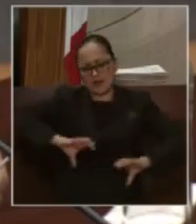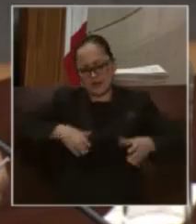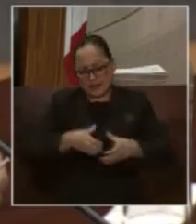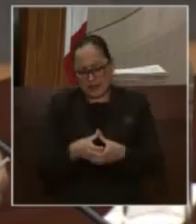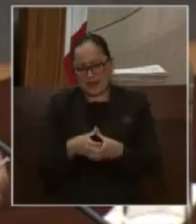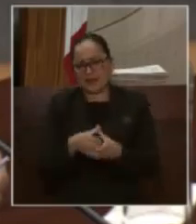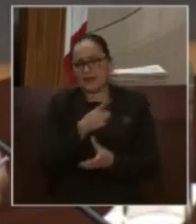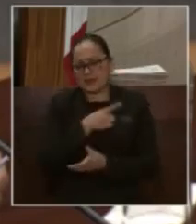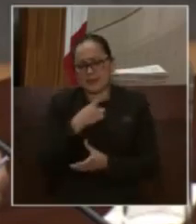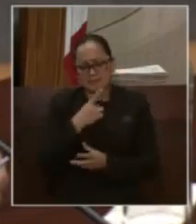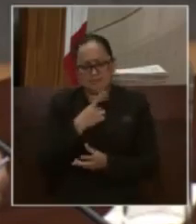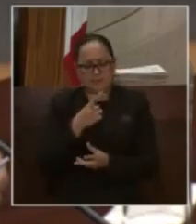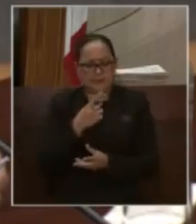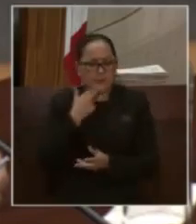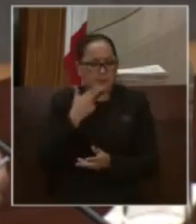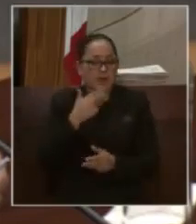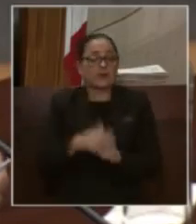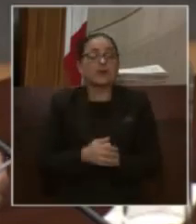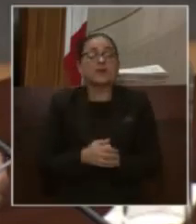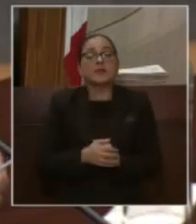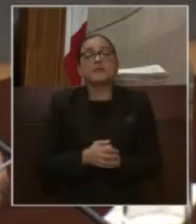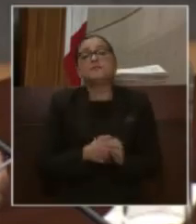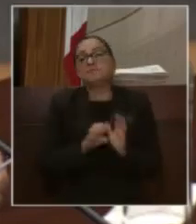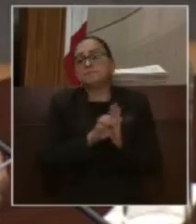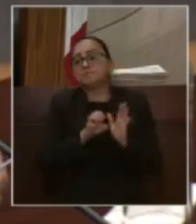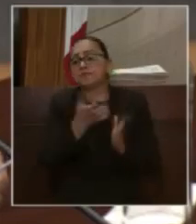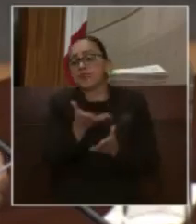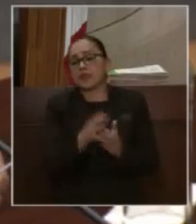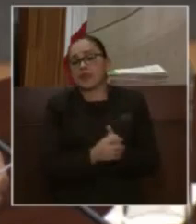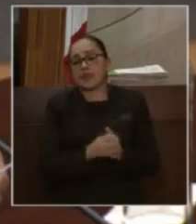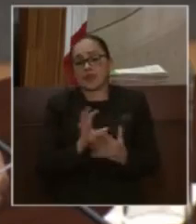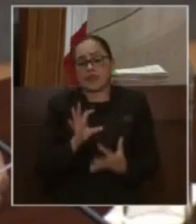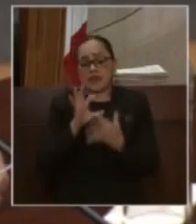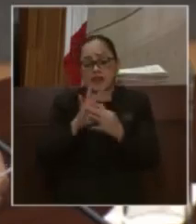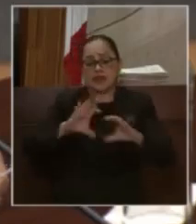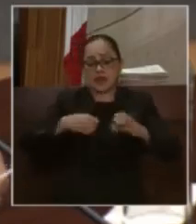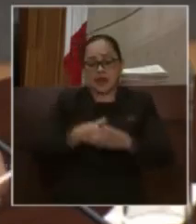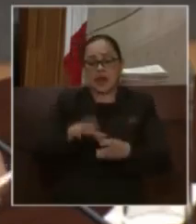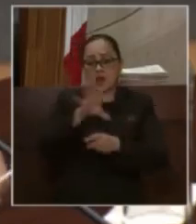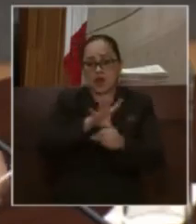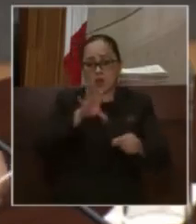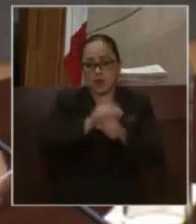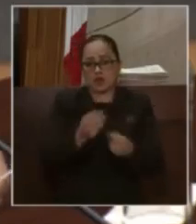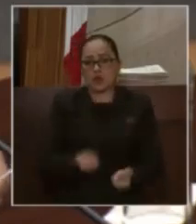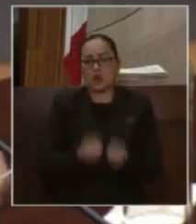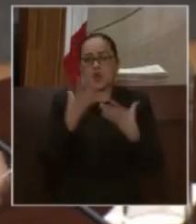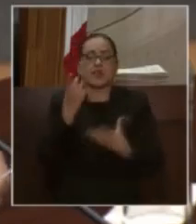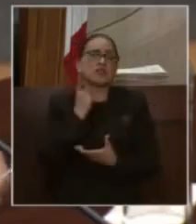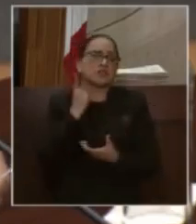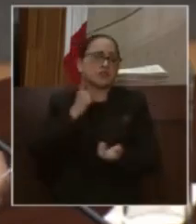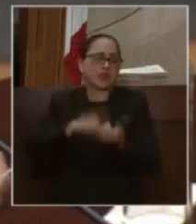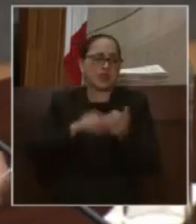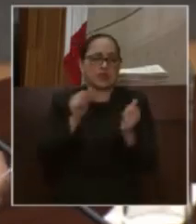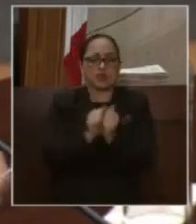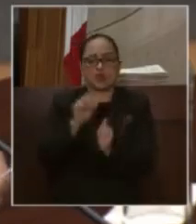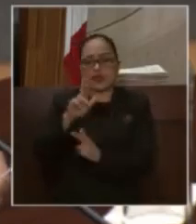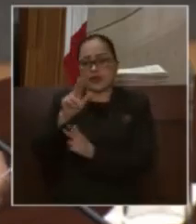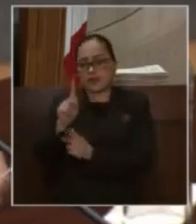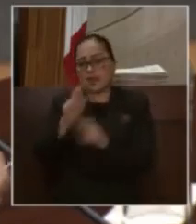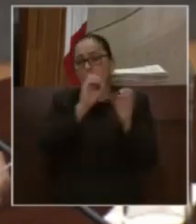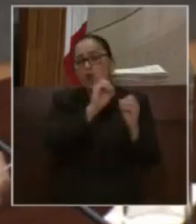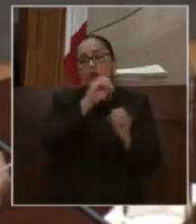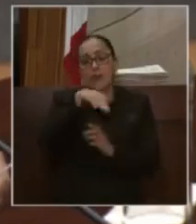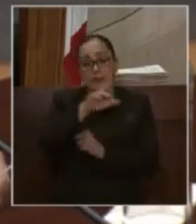del órgano legislativo electo, es decir, la que esté vinculada con todas las curules que lo integran por representación proporcional o por